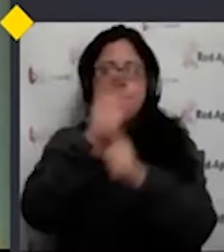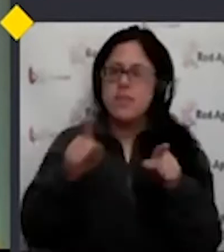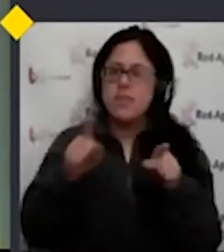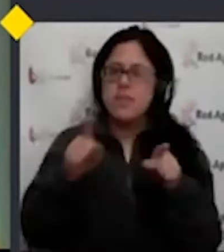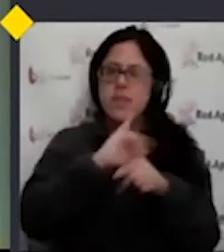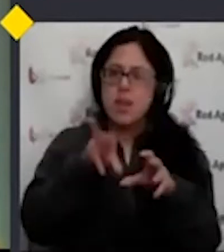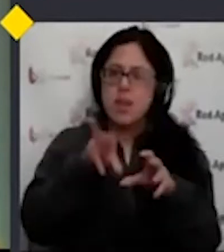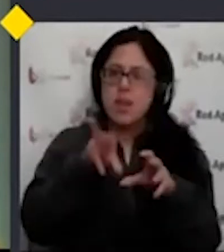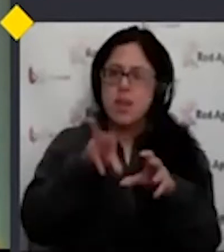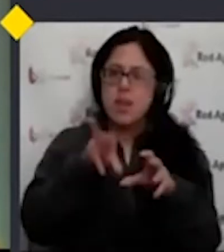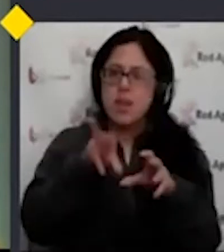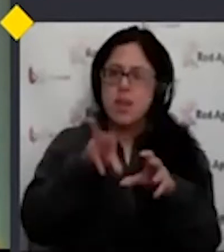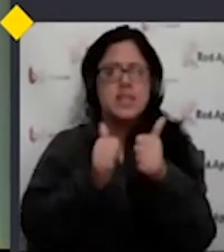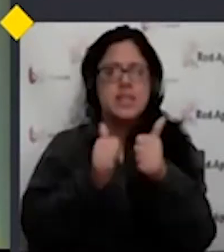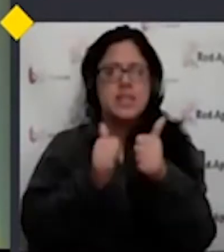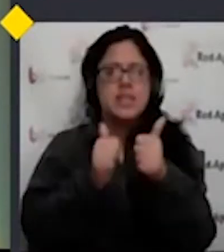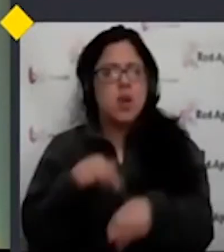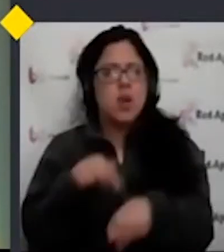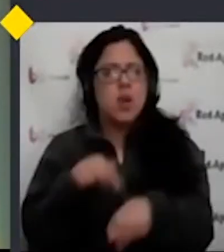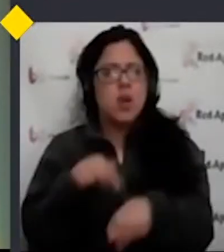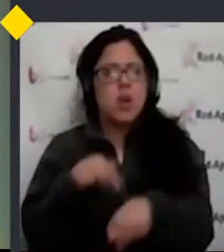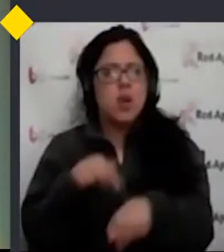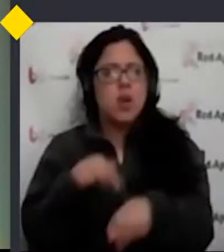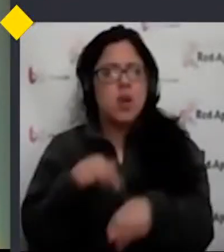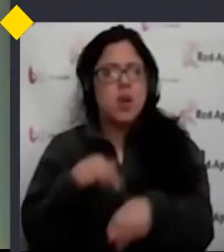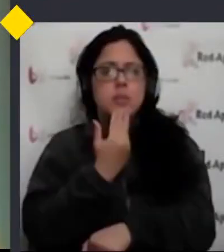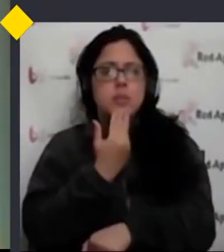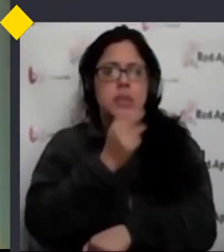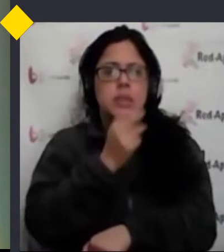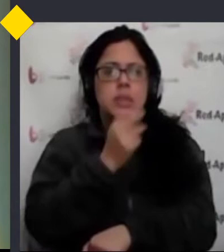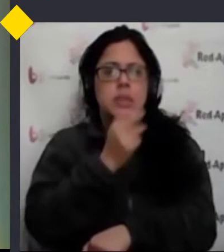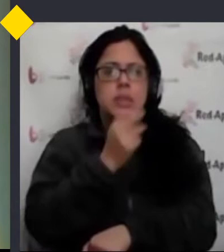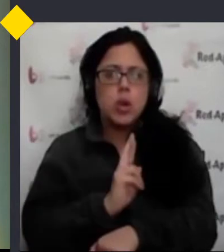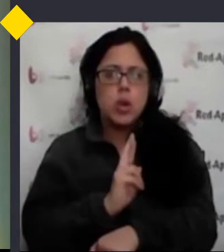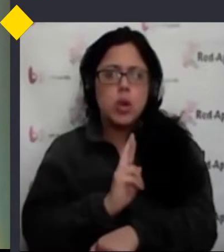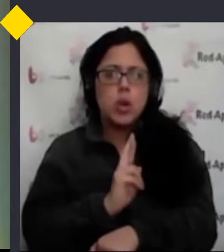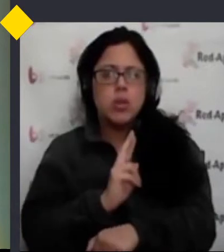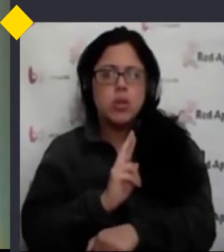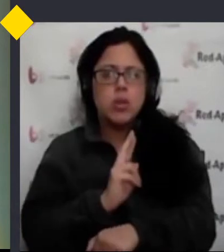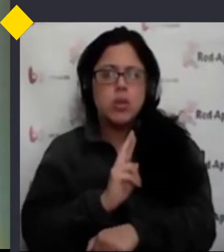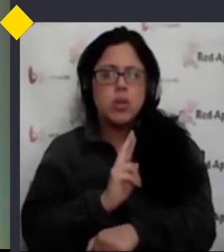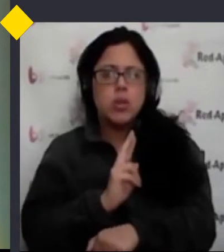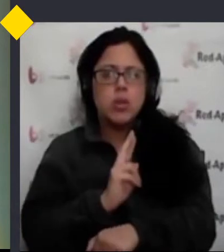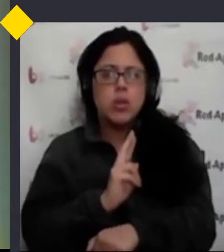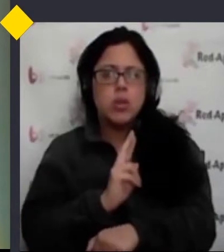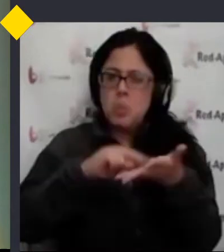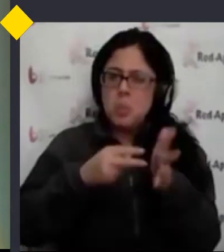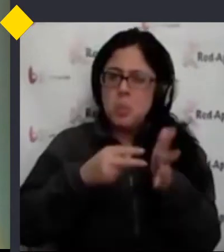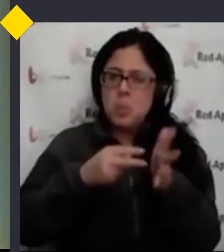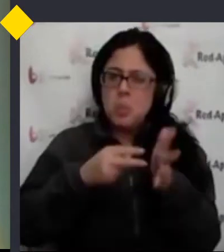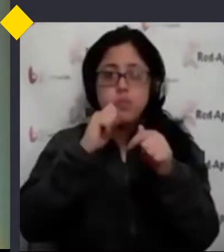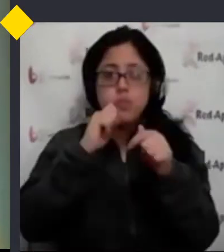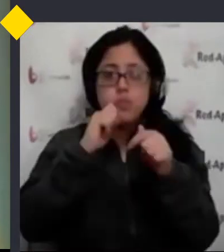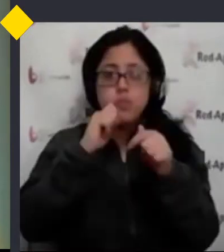los desafíos de hoy? ¿Cuál es el nuevo rol que debe tener en una situación de crisis? Estas son las preguntas